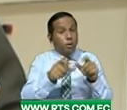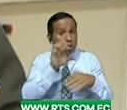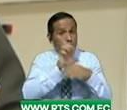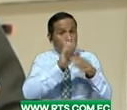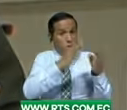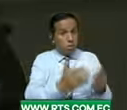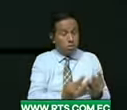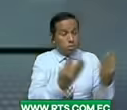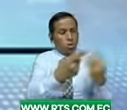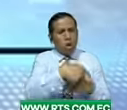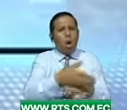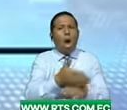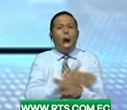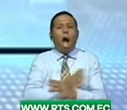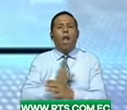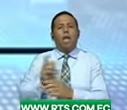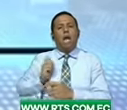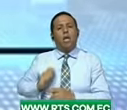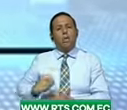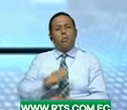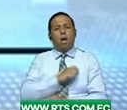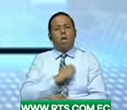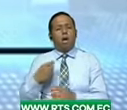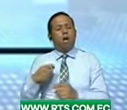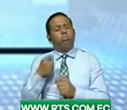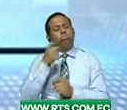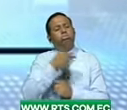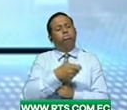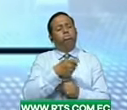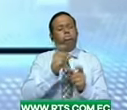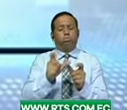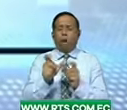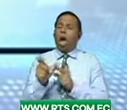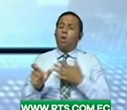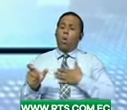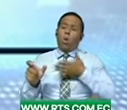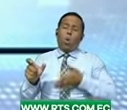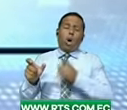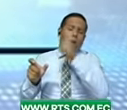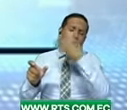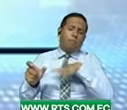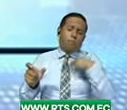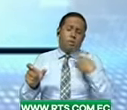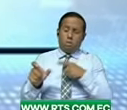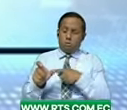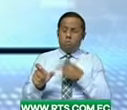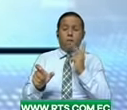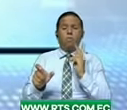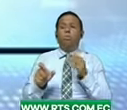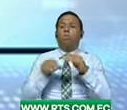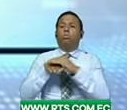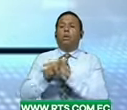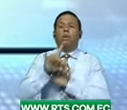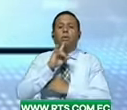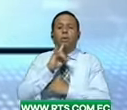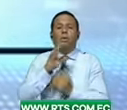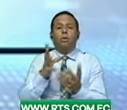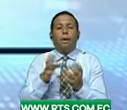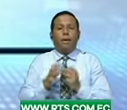la ciudadanía española. Se cree que en los últimos 4 meses han movilizado al menos a 50 personas